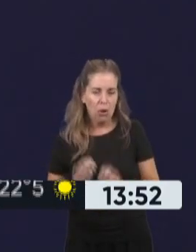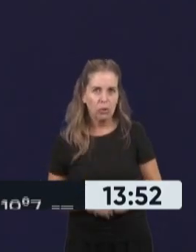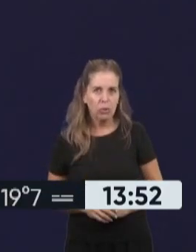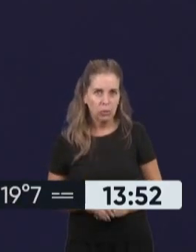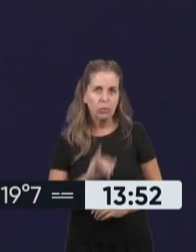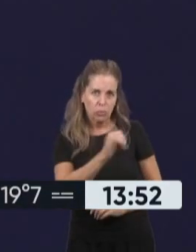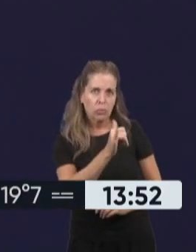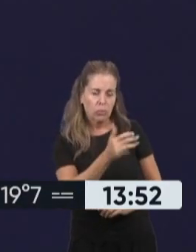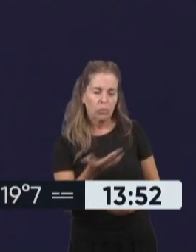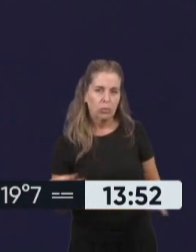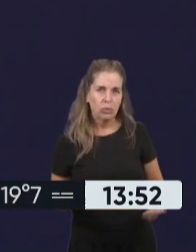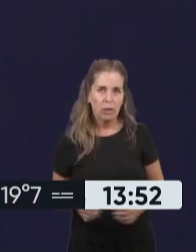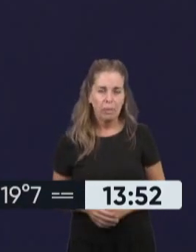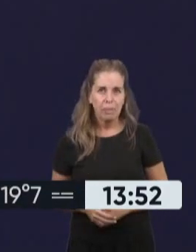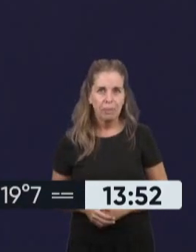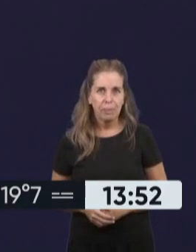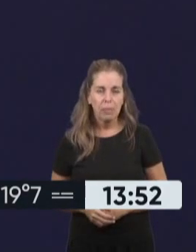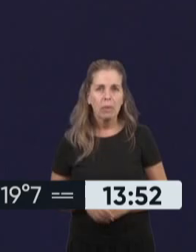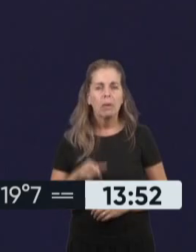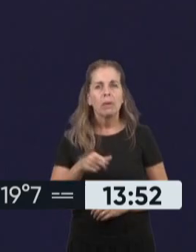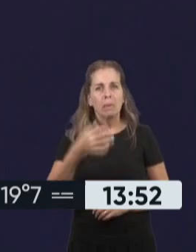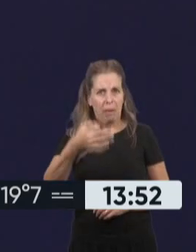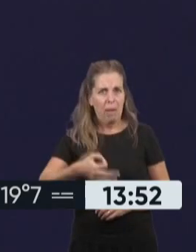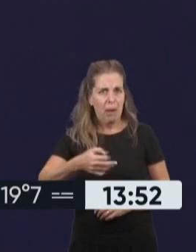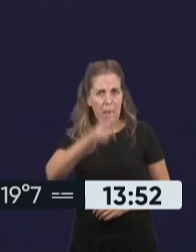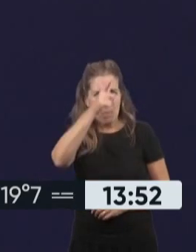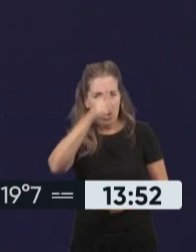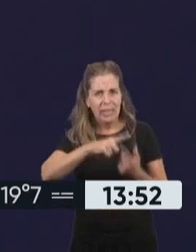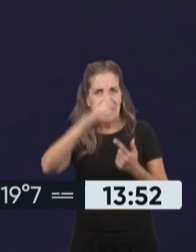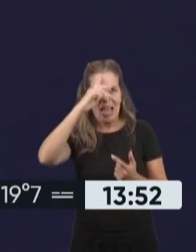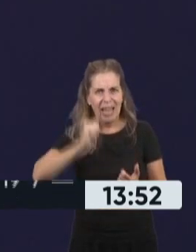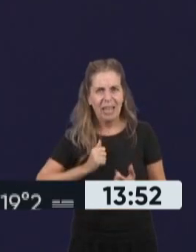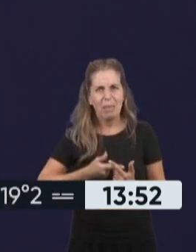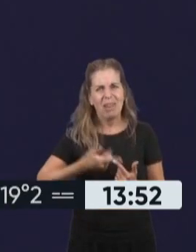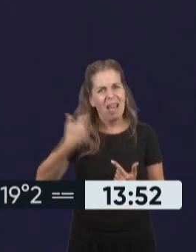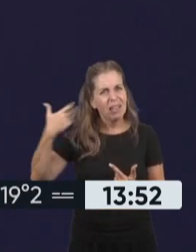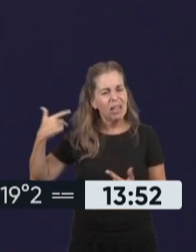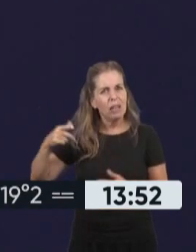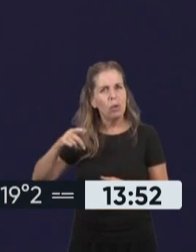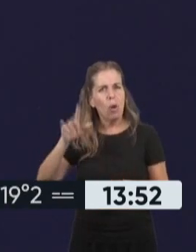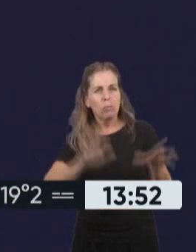sí, claramente el operativo fue